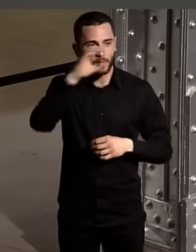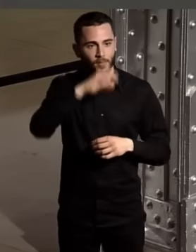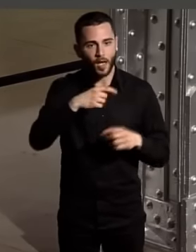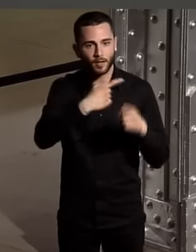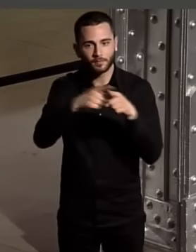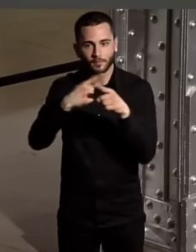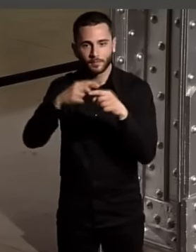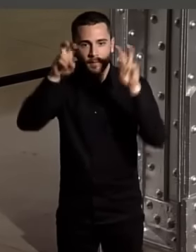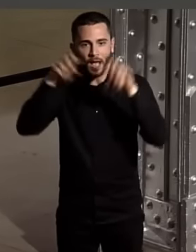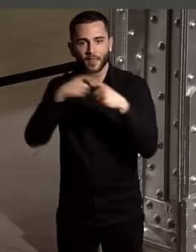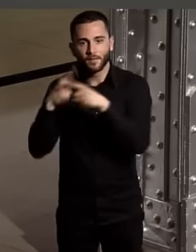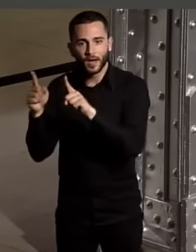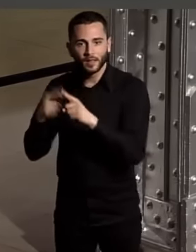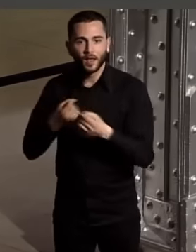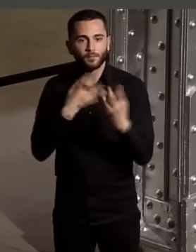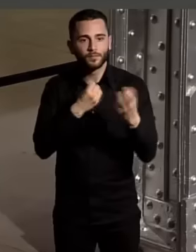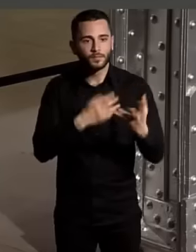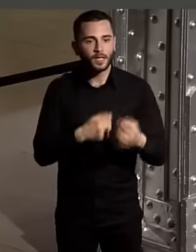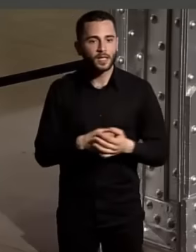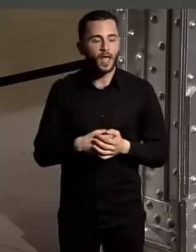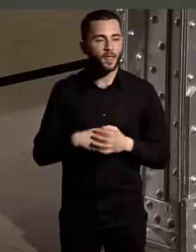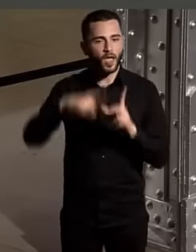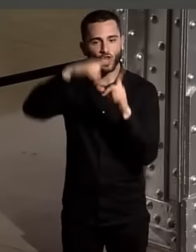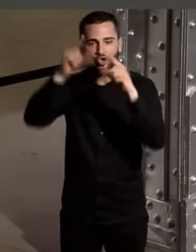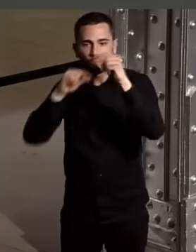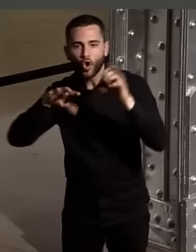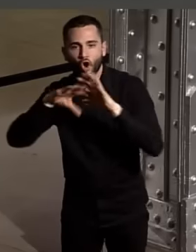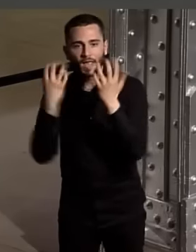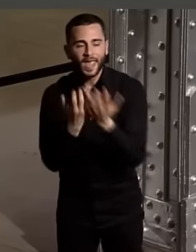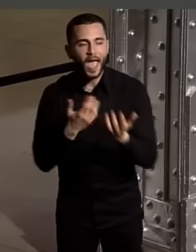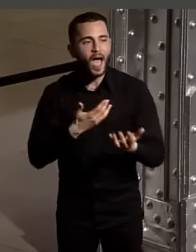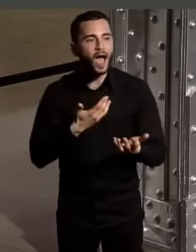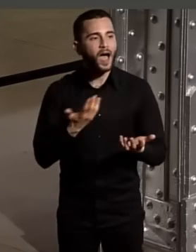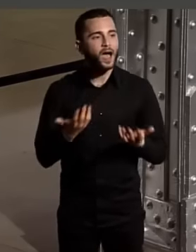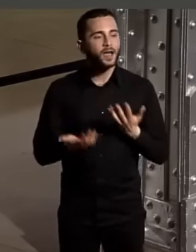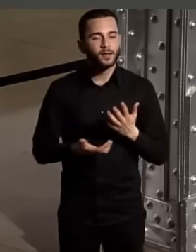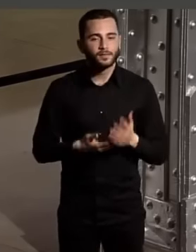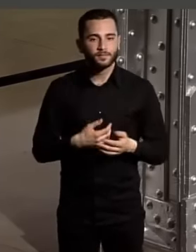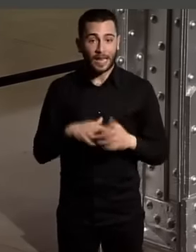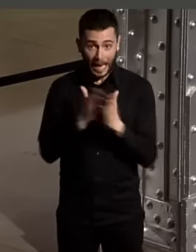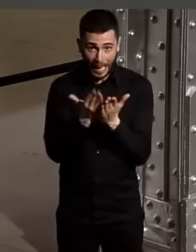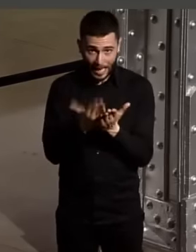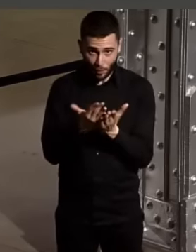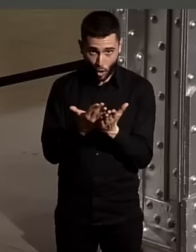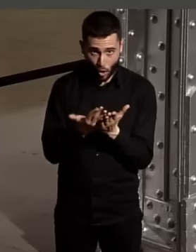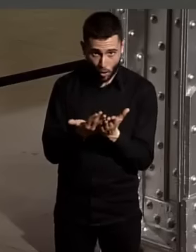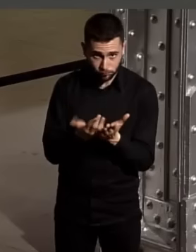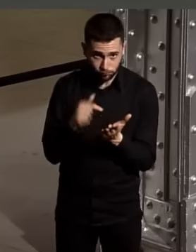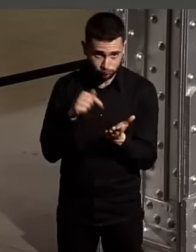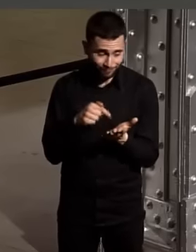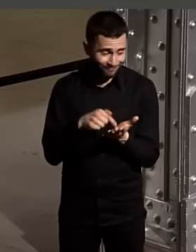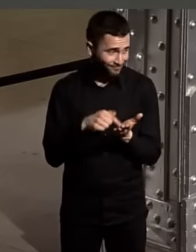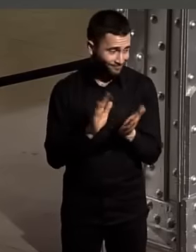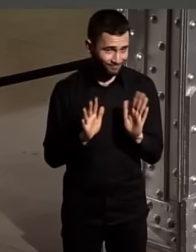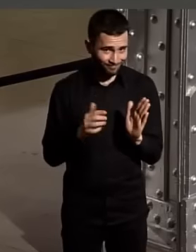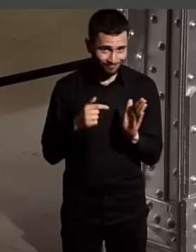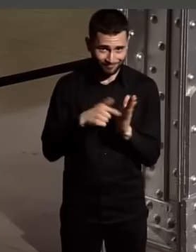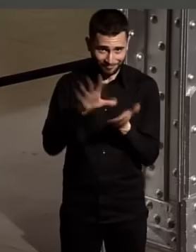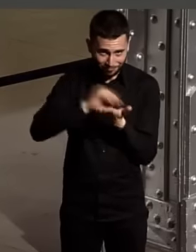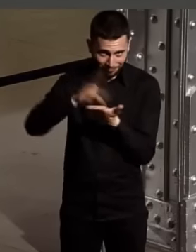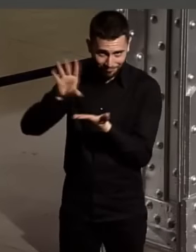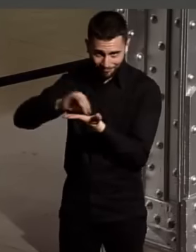neurociencia biología molecular cosmología que es un poco lo que en el libro Ah voy a hablar de mi libro